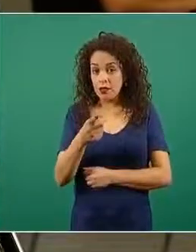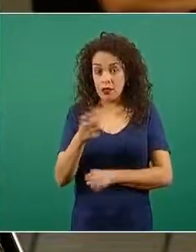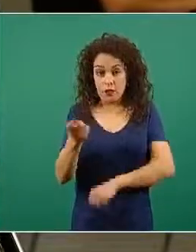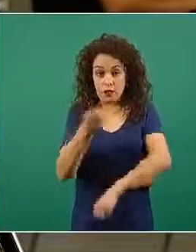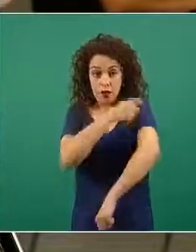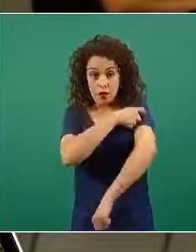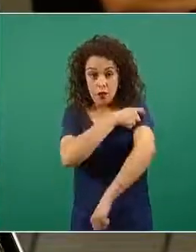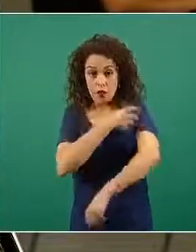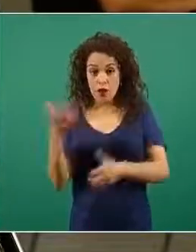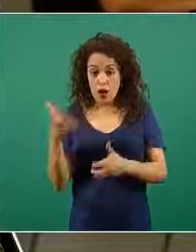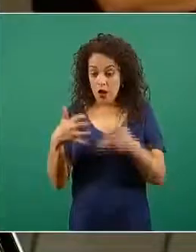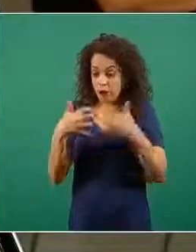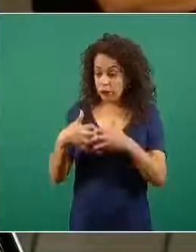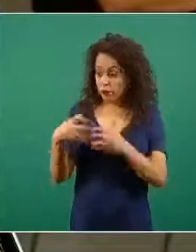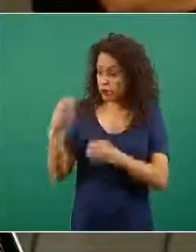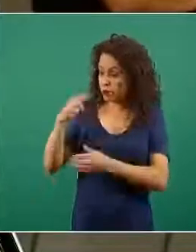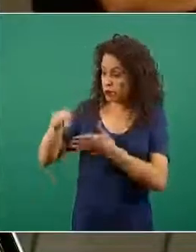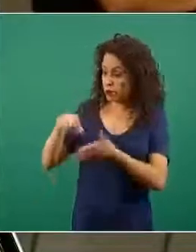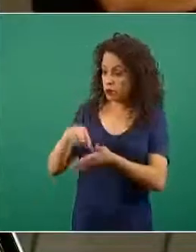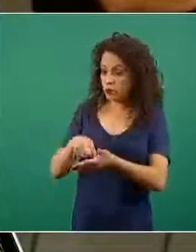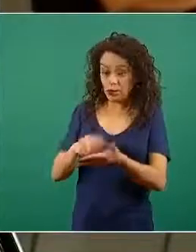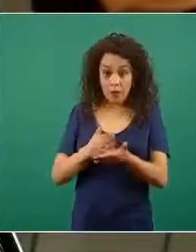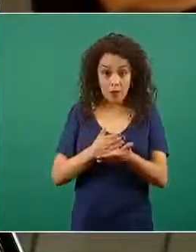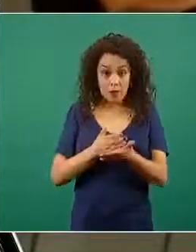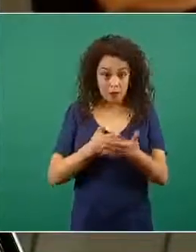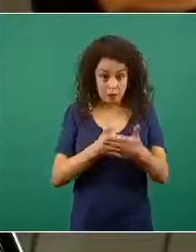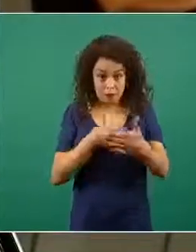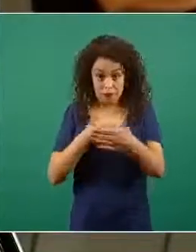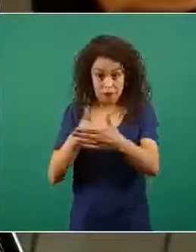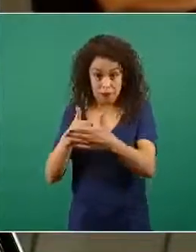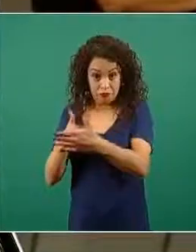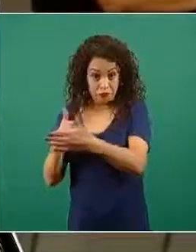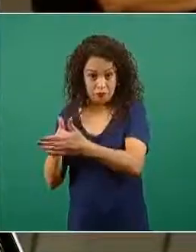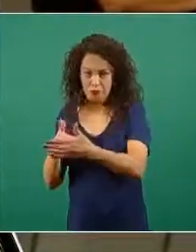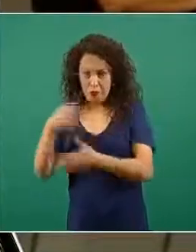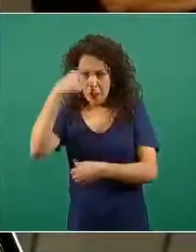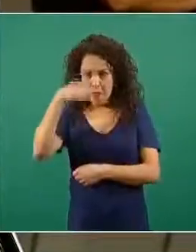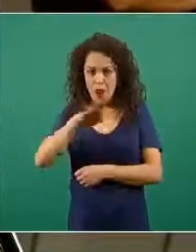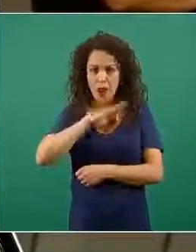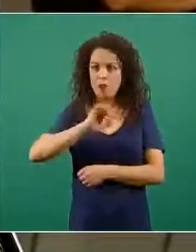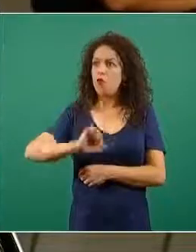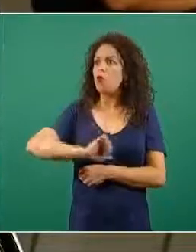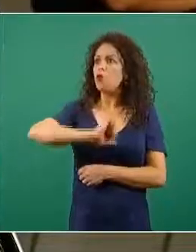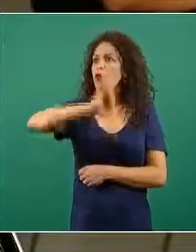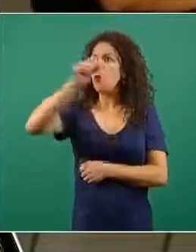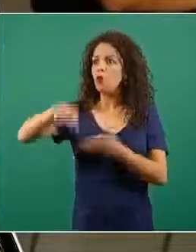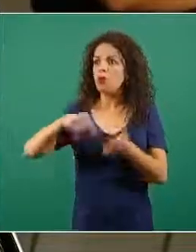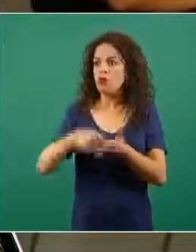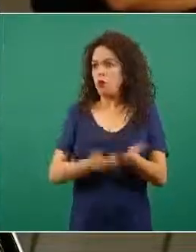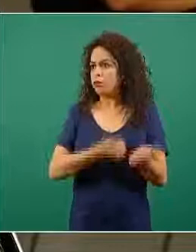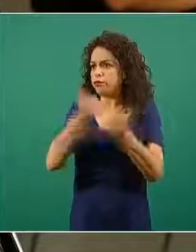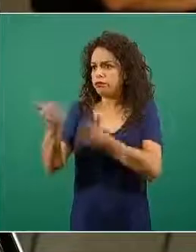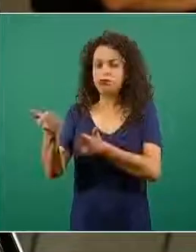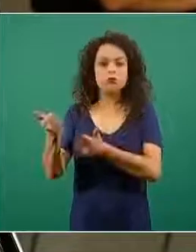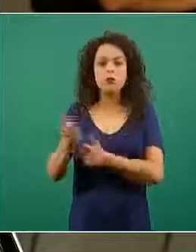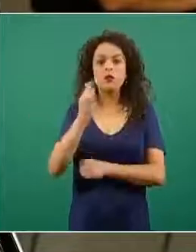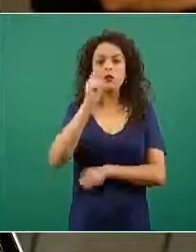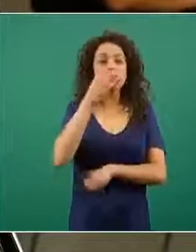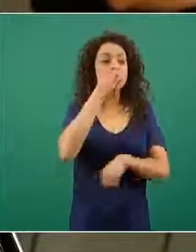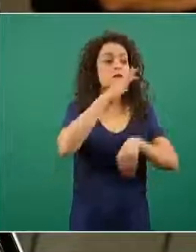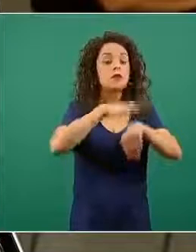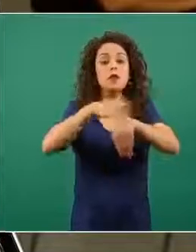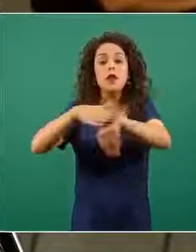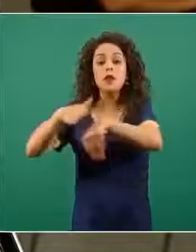que se producen en esta unión puedan salir al exterior. Más bien es como una advertencia por esta falta